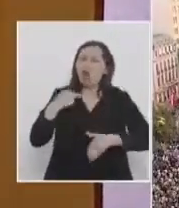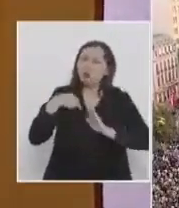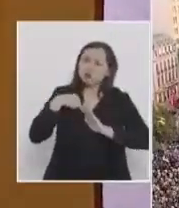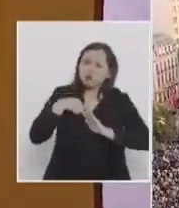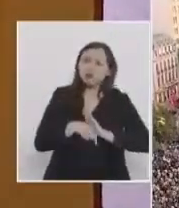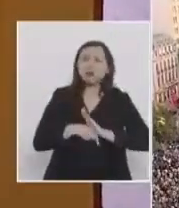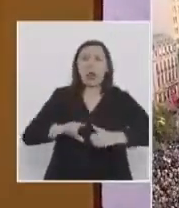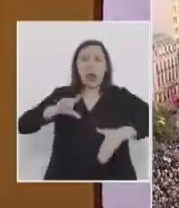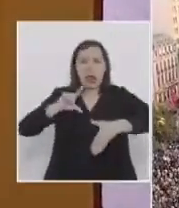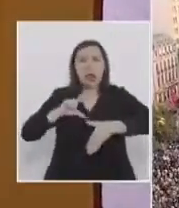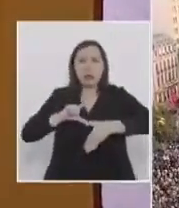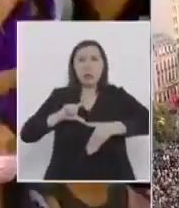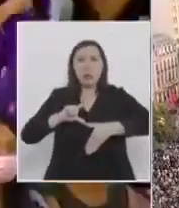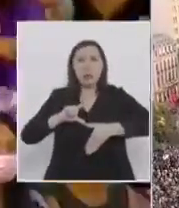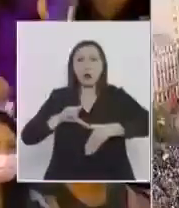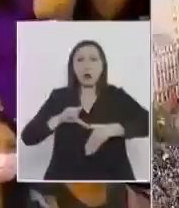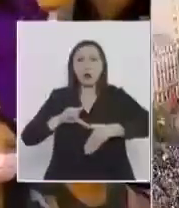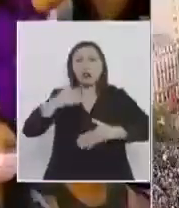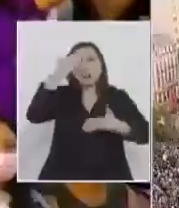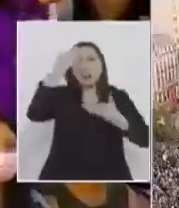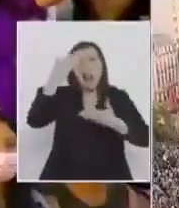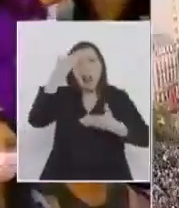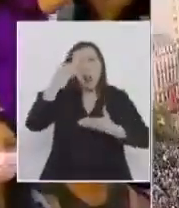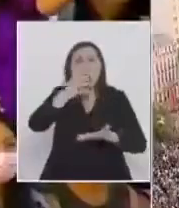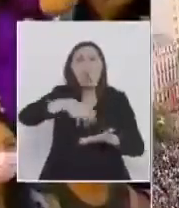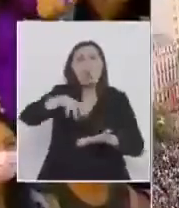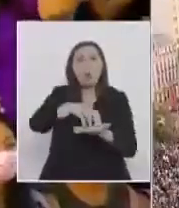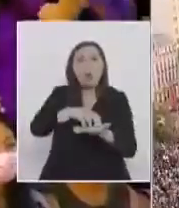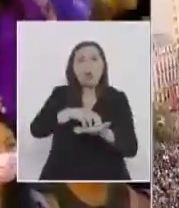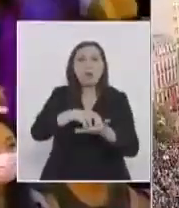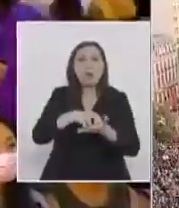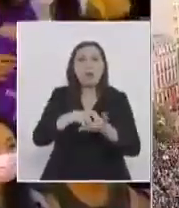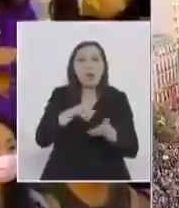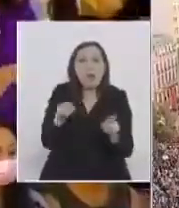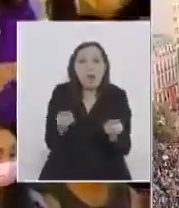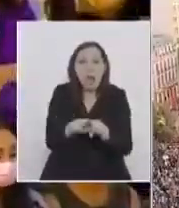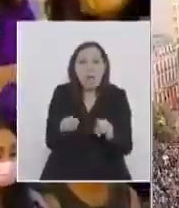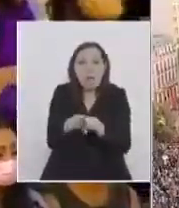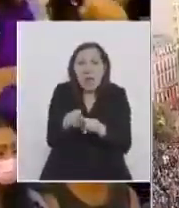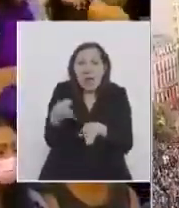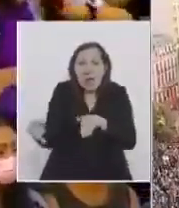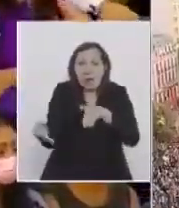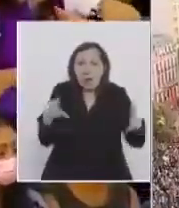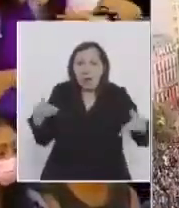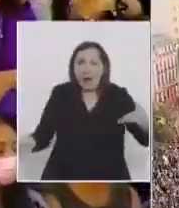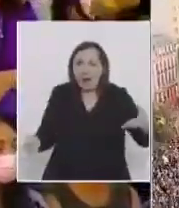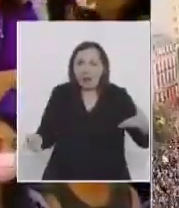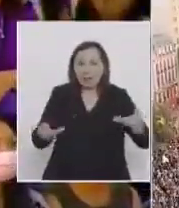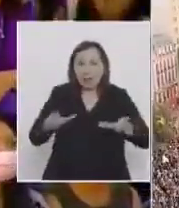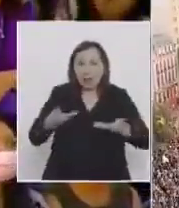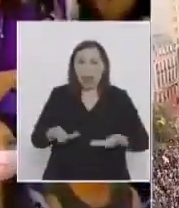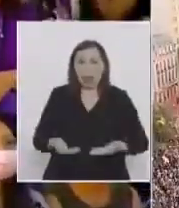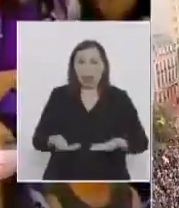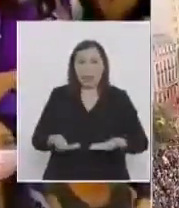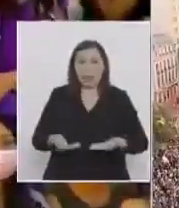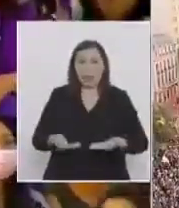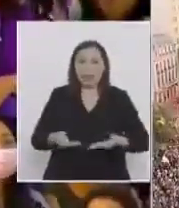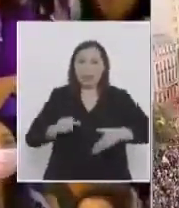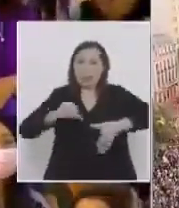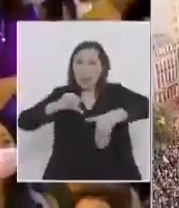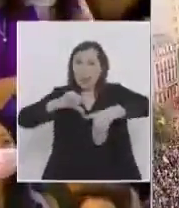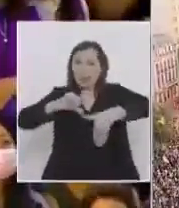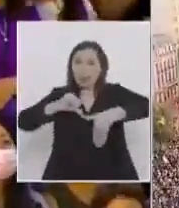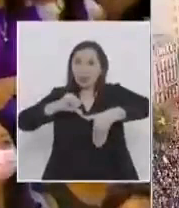latinoamericanos. Y un saludo a nuestros pueblos hermanos. Desde aquí, desde este